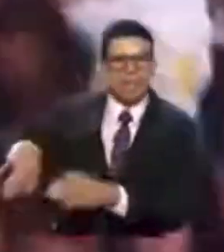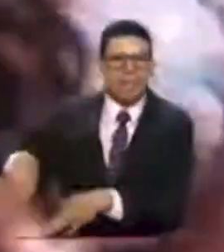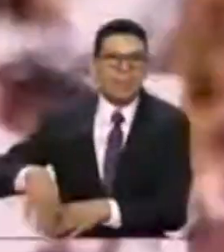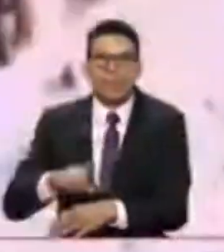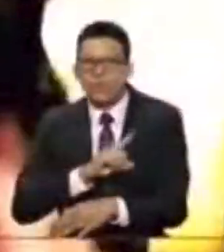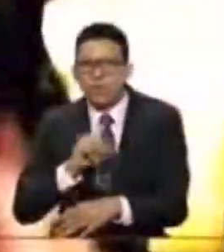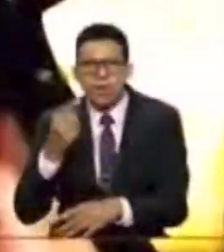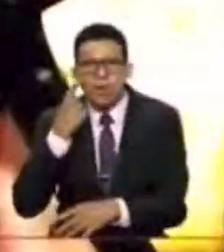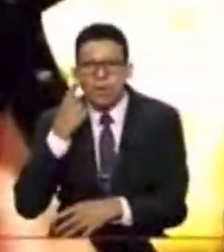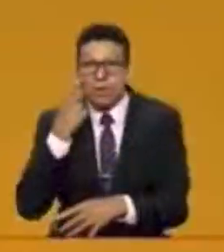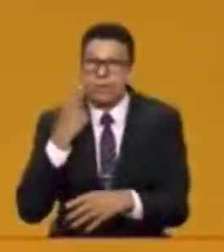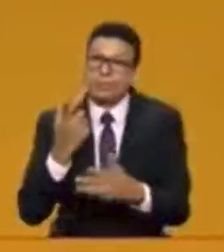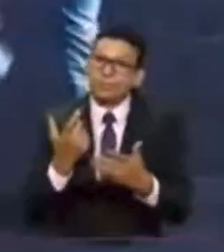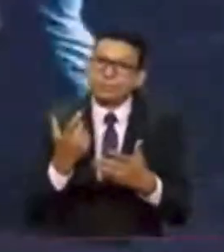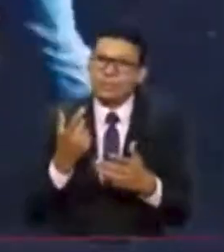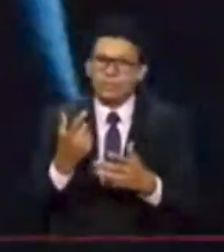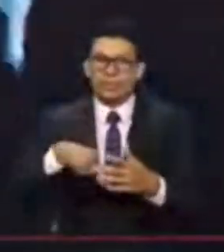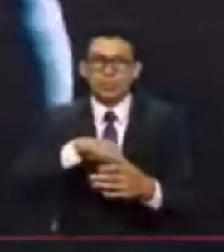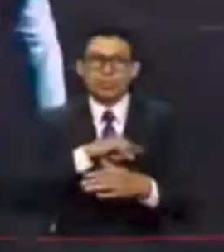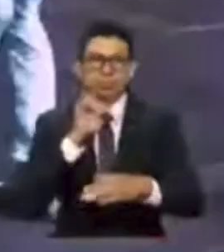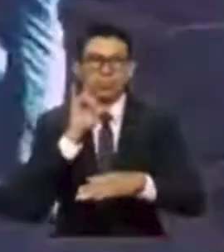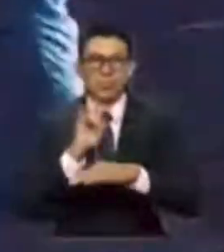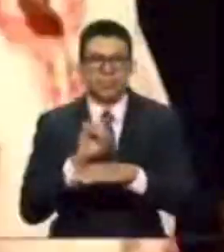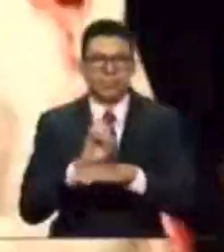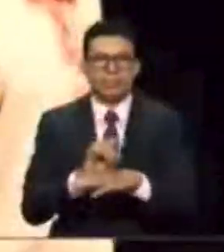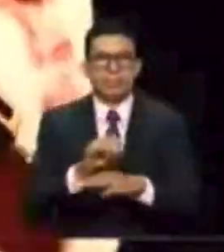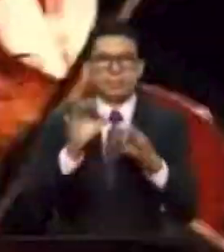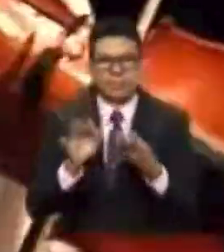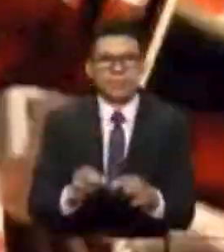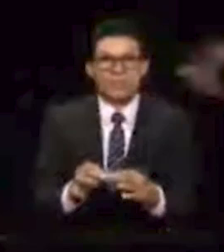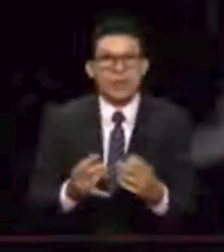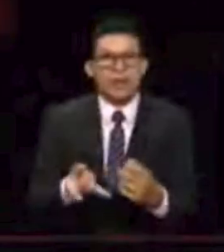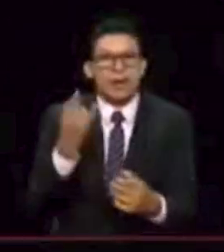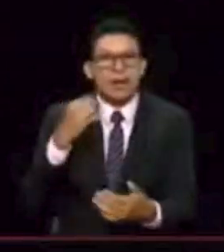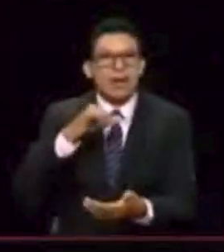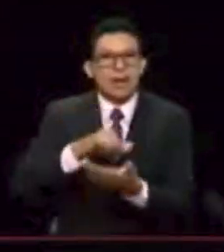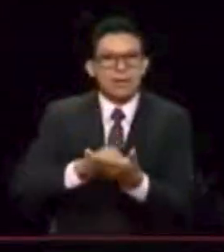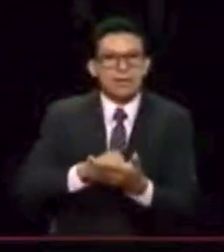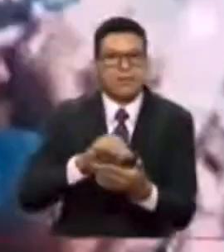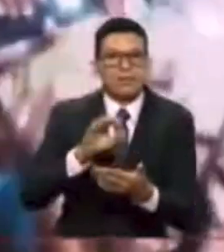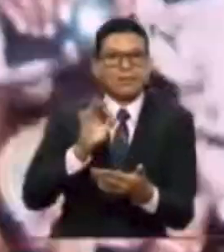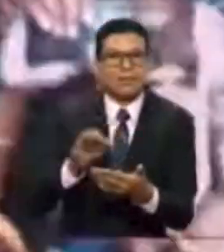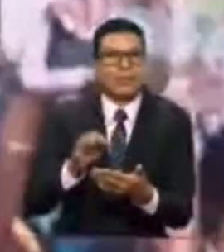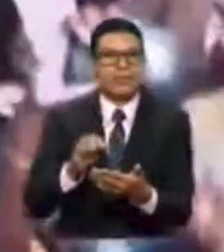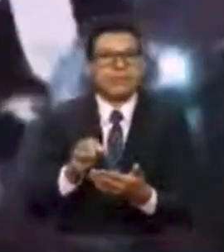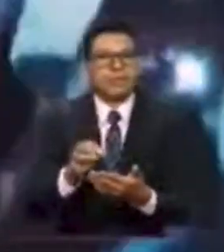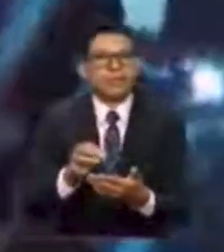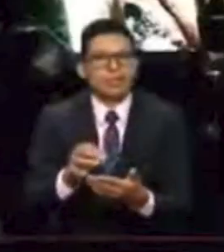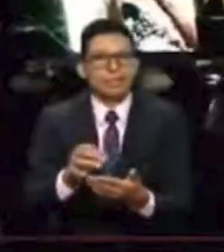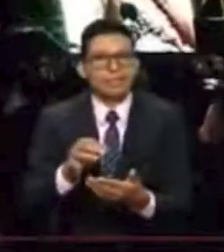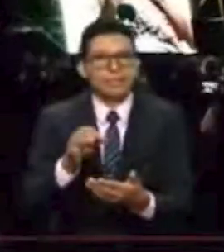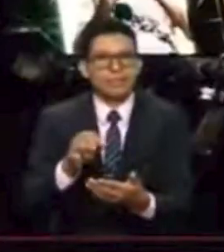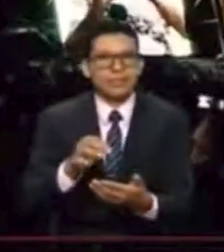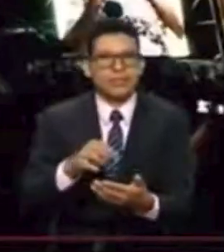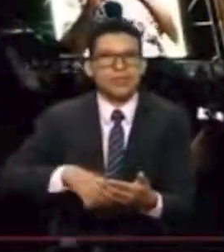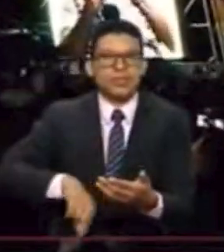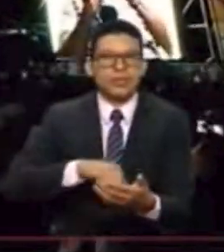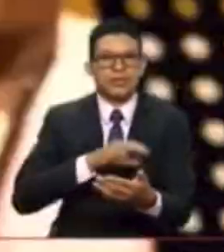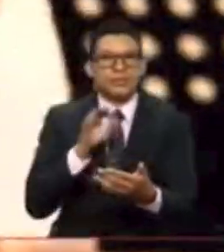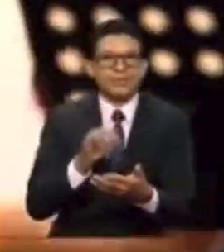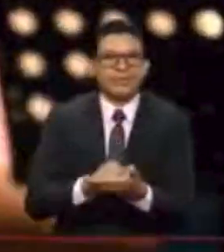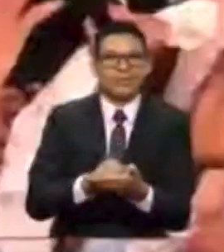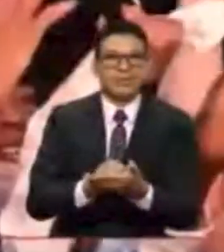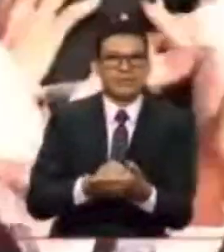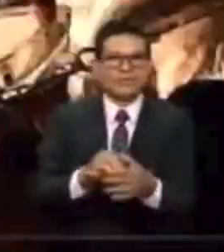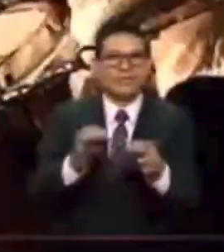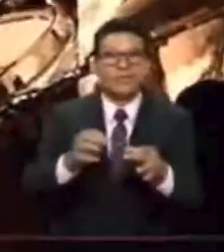en la terminal, pues estamos atentos a cualquier situación que se presente. Hemos incrementado el pie de fuerza para garantizar la seguridad de los usuarios